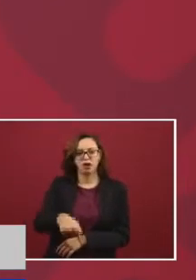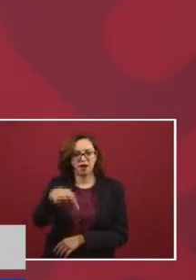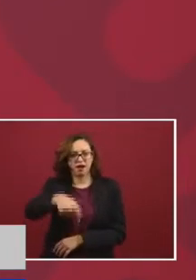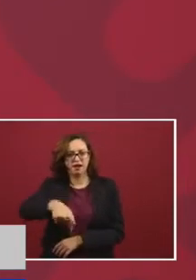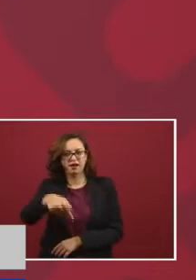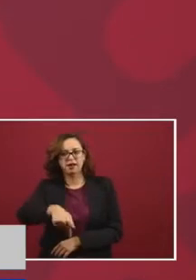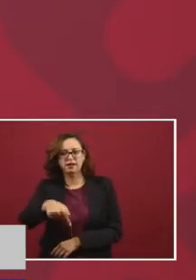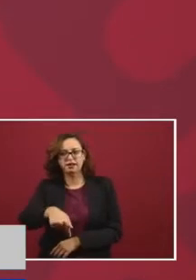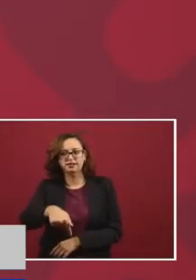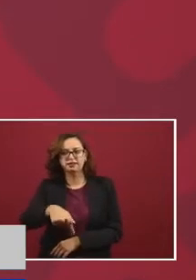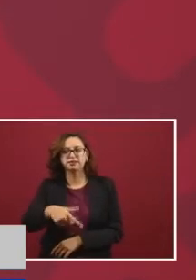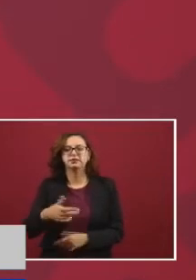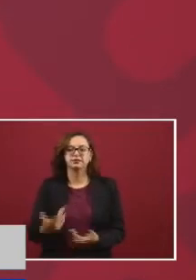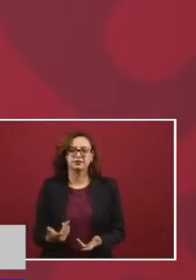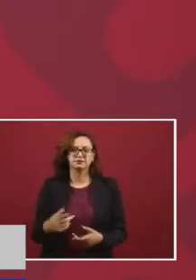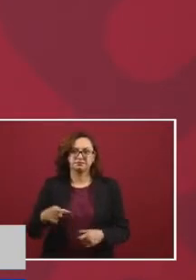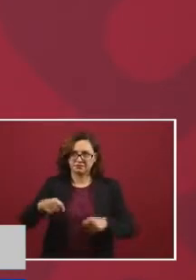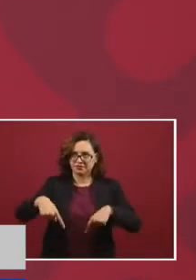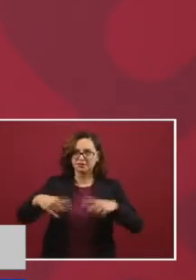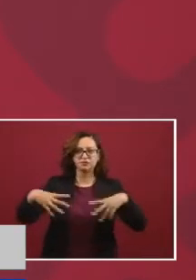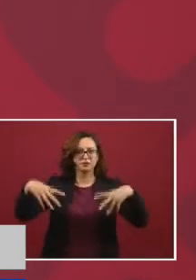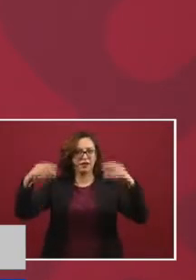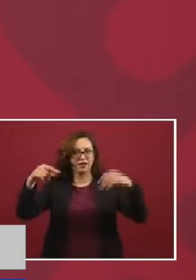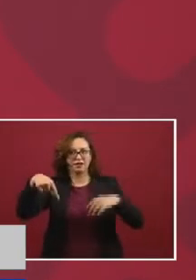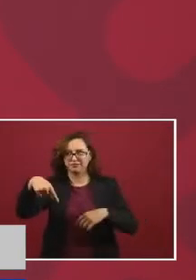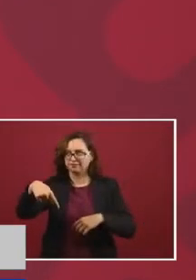ceremonia luctuosa en el Palacio Nacional.